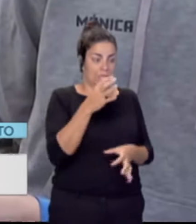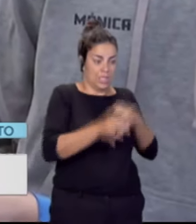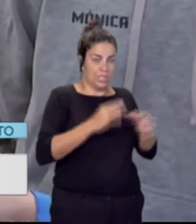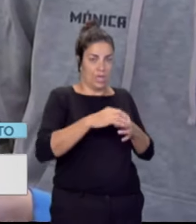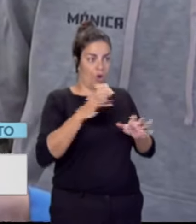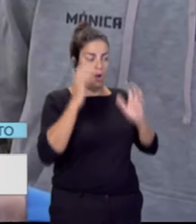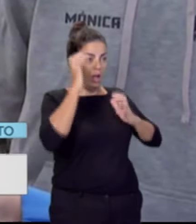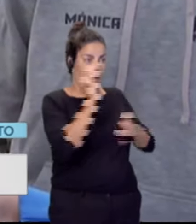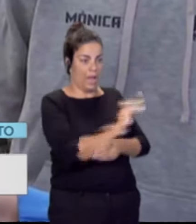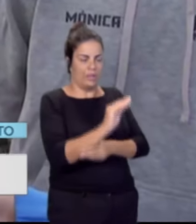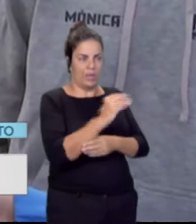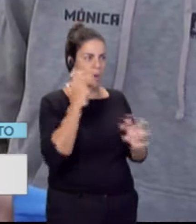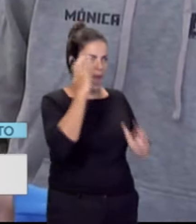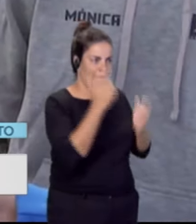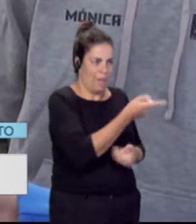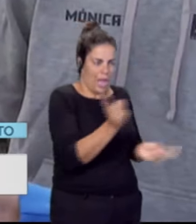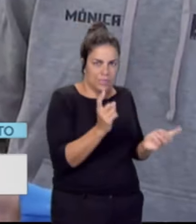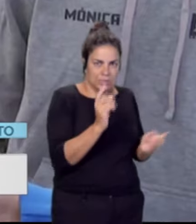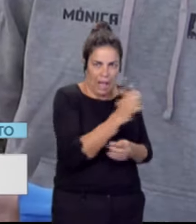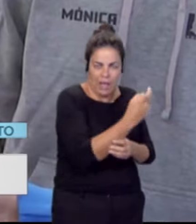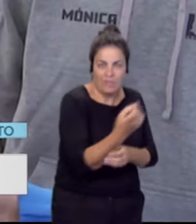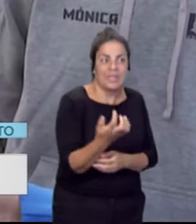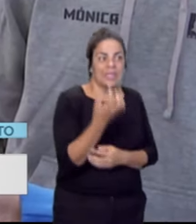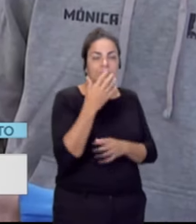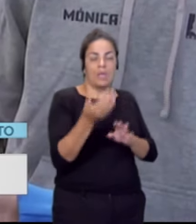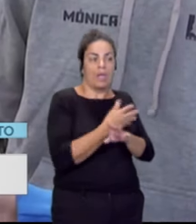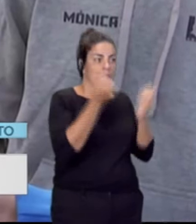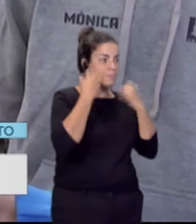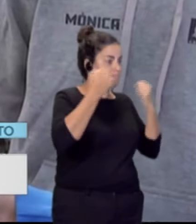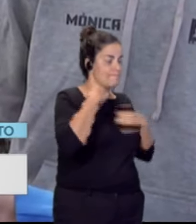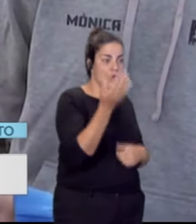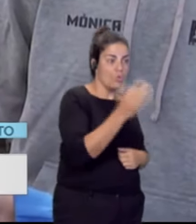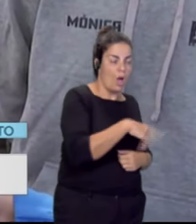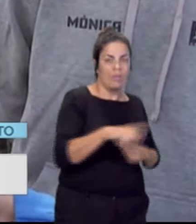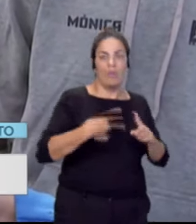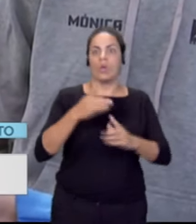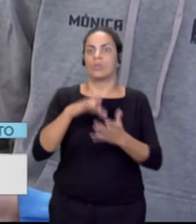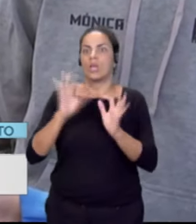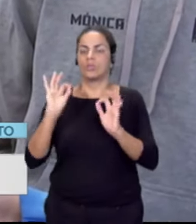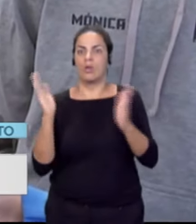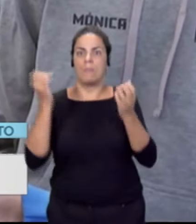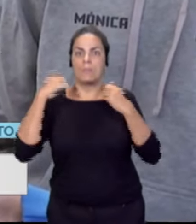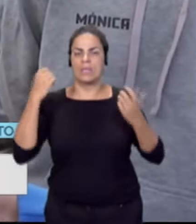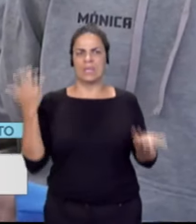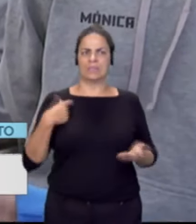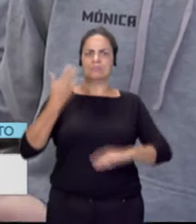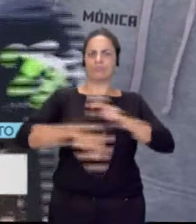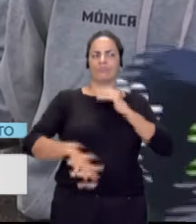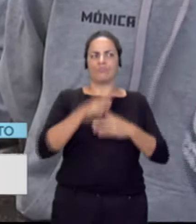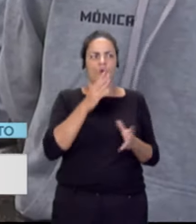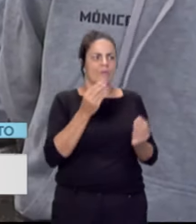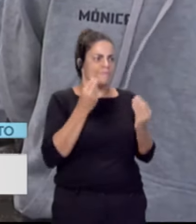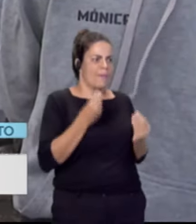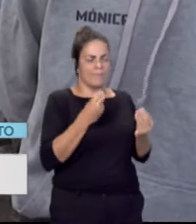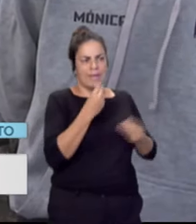las prácticas o a la dual, nos vemos un poco limitados porque no sabemos cómo trabajar con ellos correctamente.